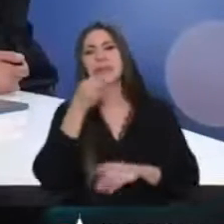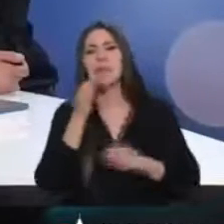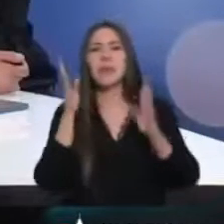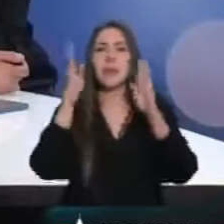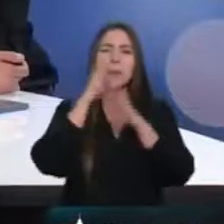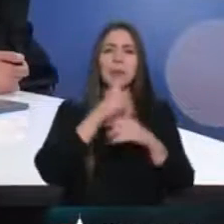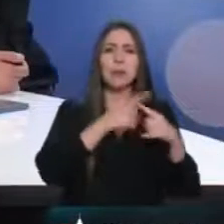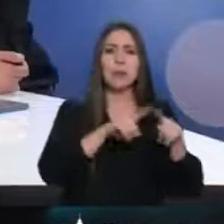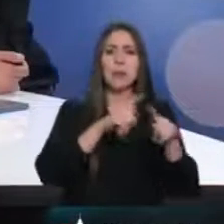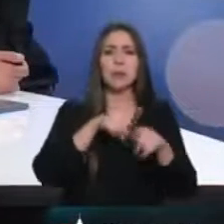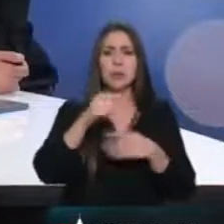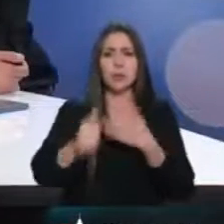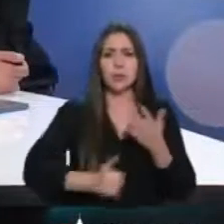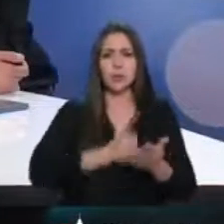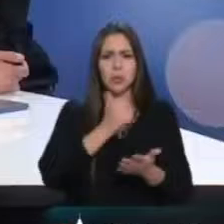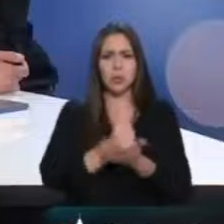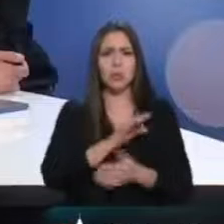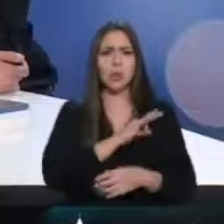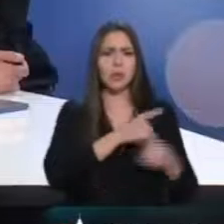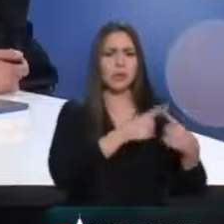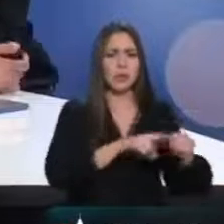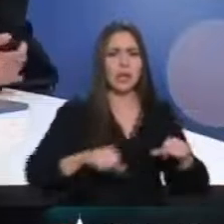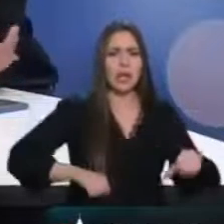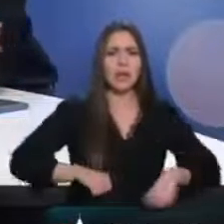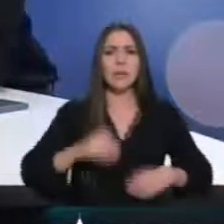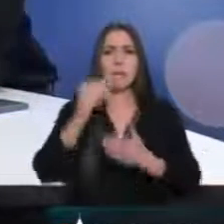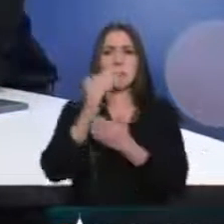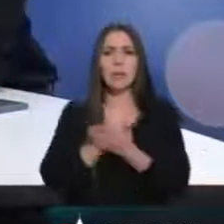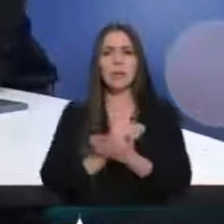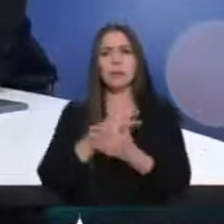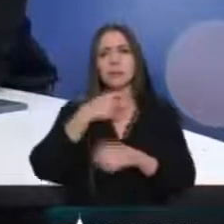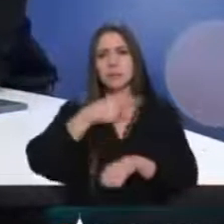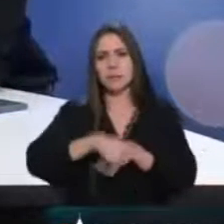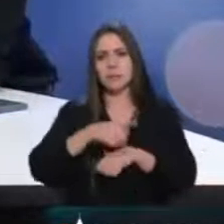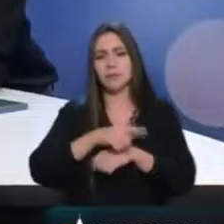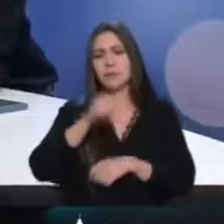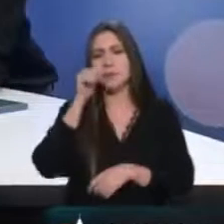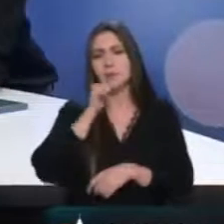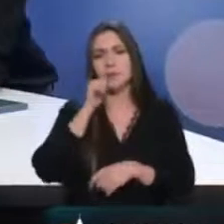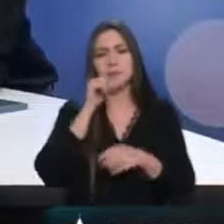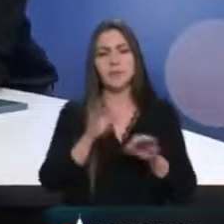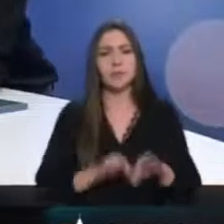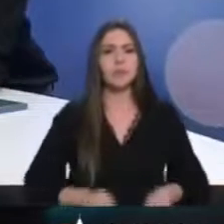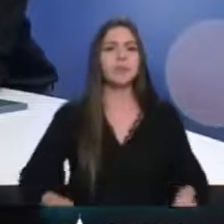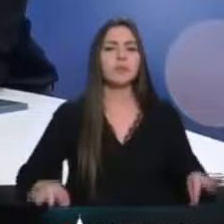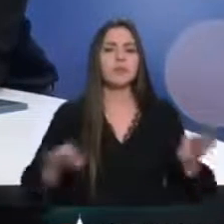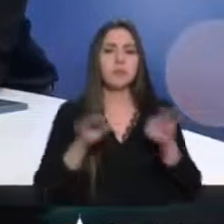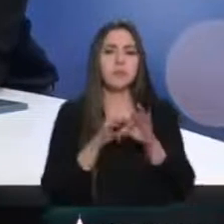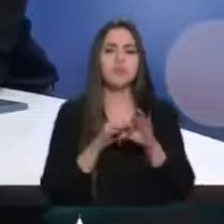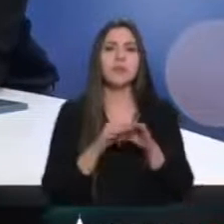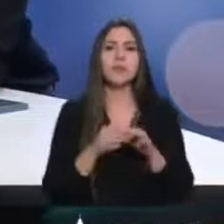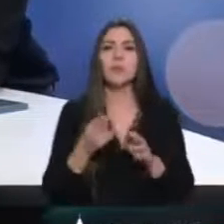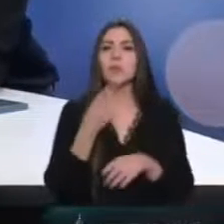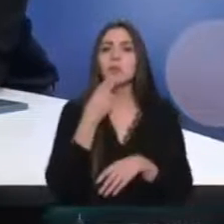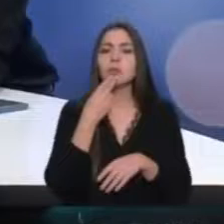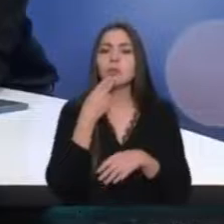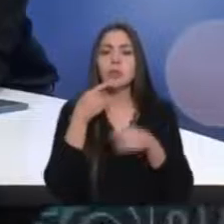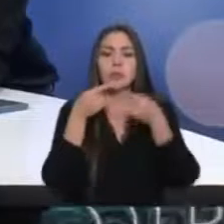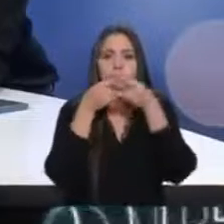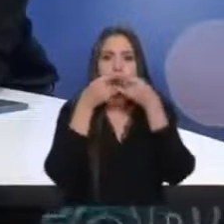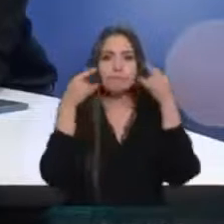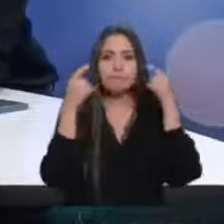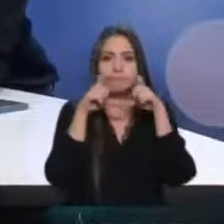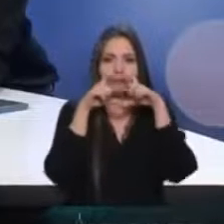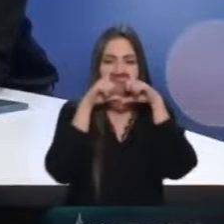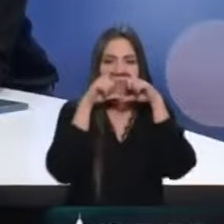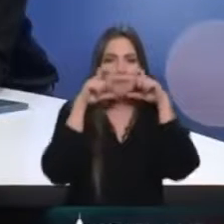hay maneras de hacer que esas actividades sean menos riesgosas. Lo más importante es mantener el uso del cubrebocas cuando podamos,